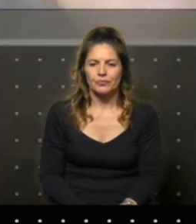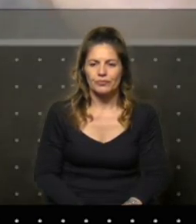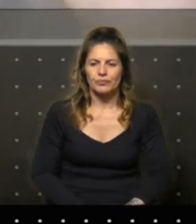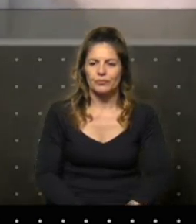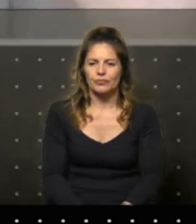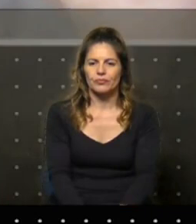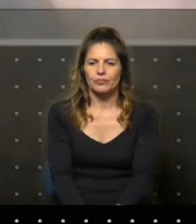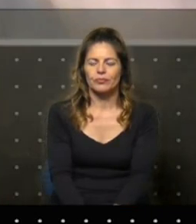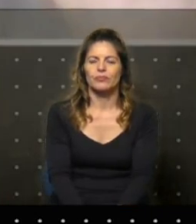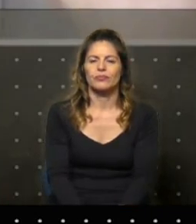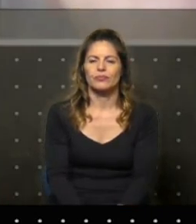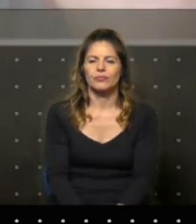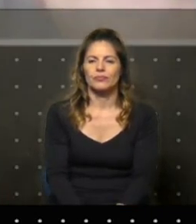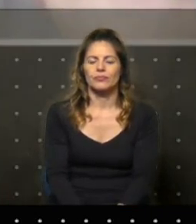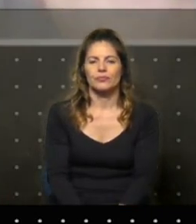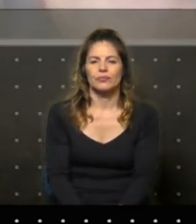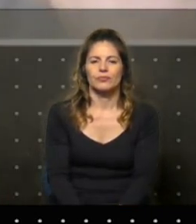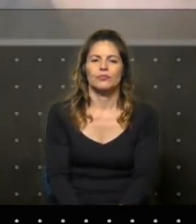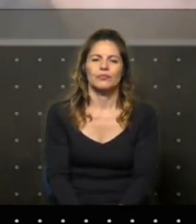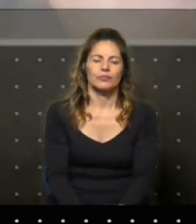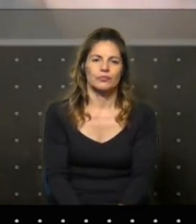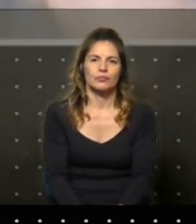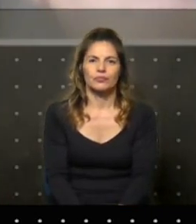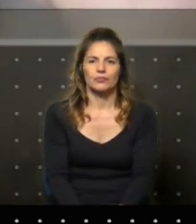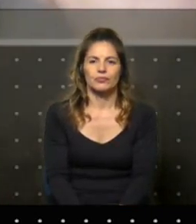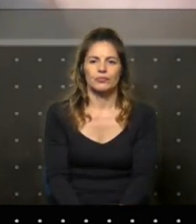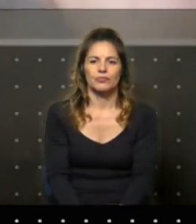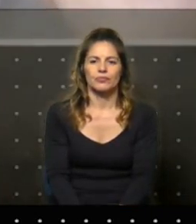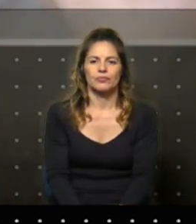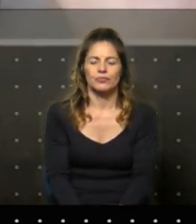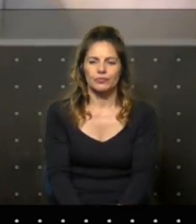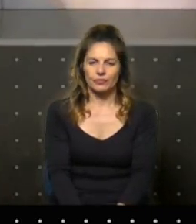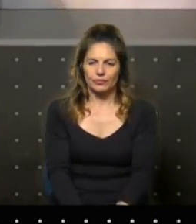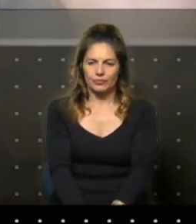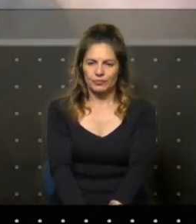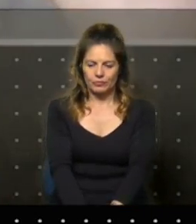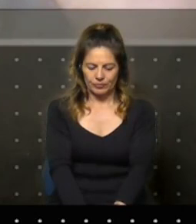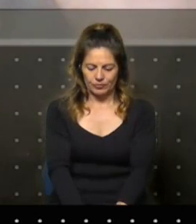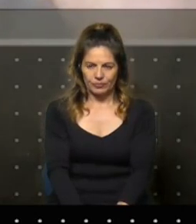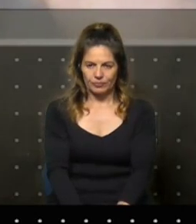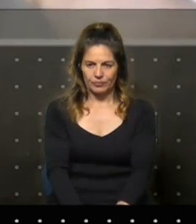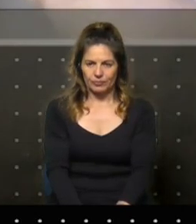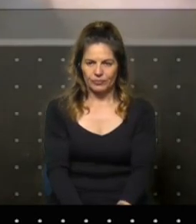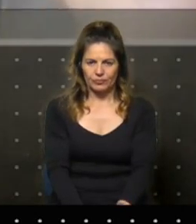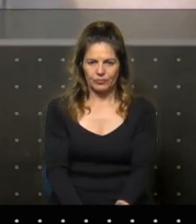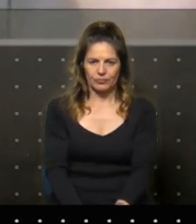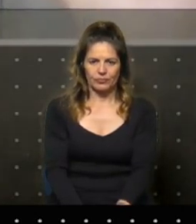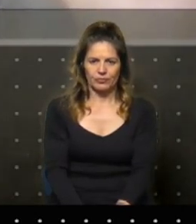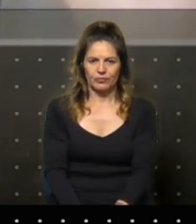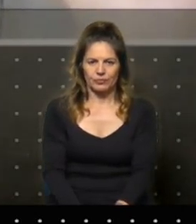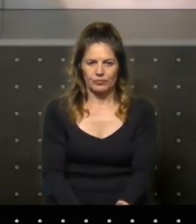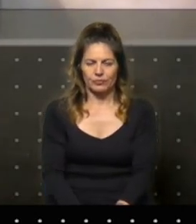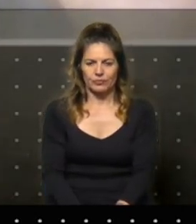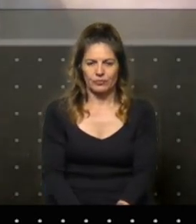aborto Eh bueno eh temas prova y demás en fin eh toda una serie